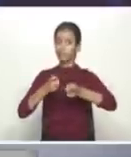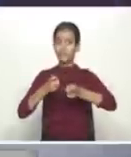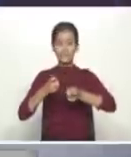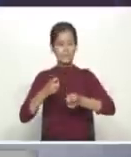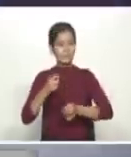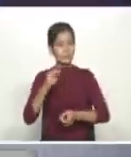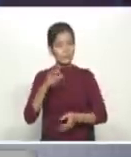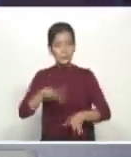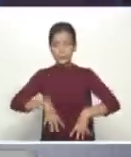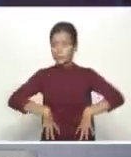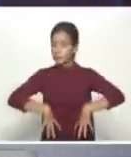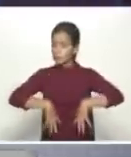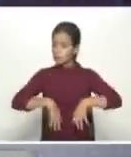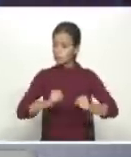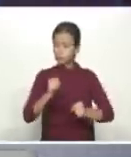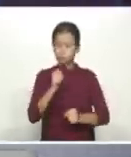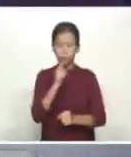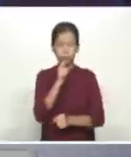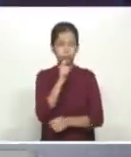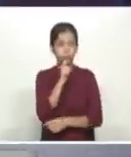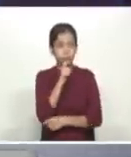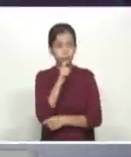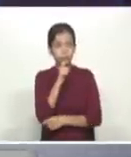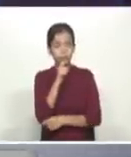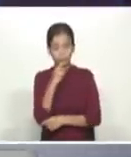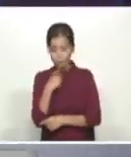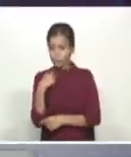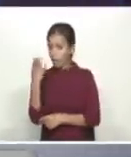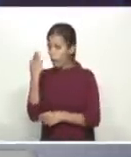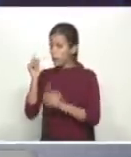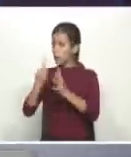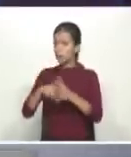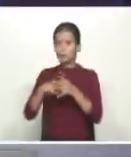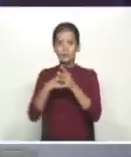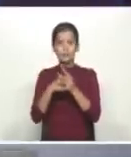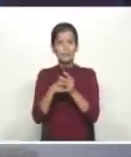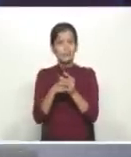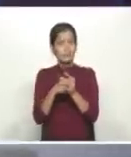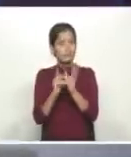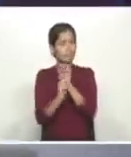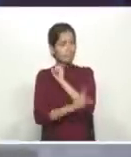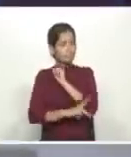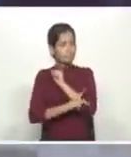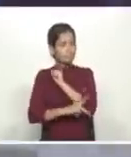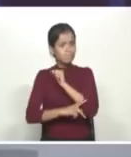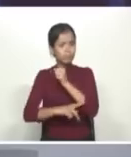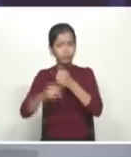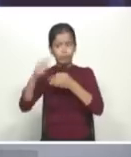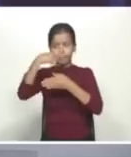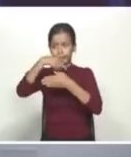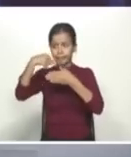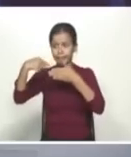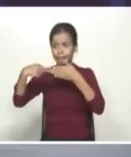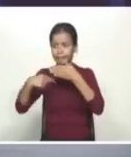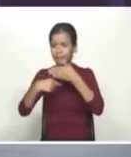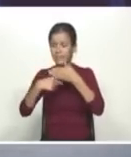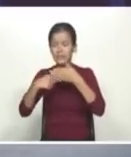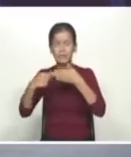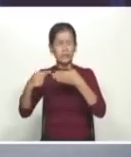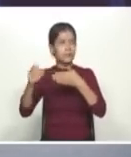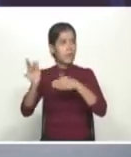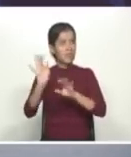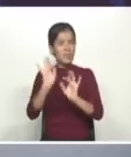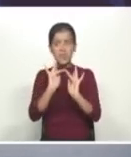país. Así inicié yo mi intervención. No nos dejaron reconocidos con los demás países. Éramos